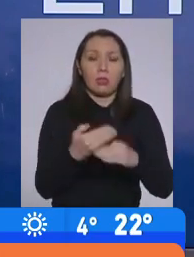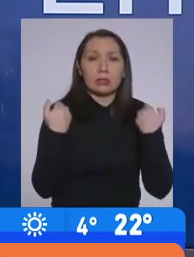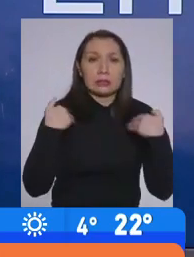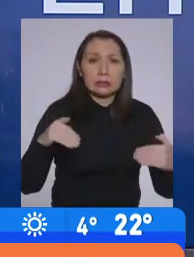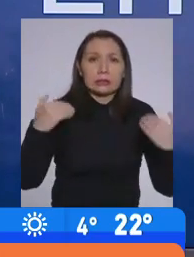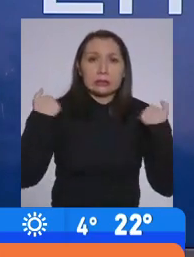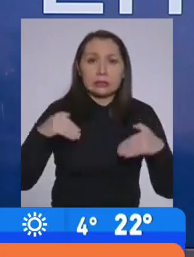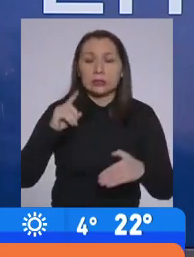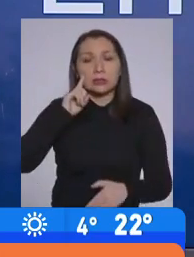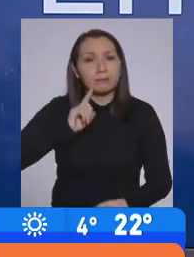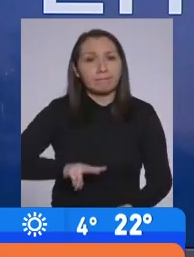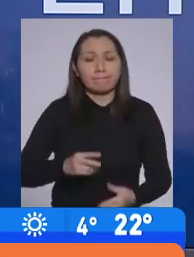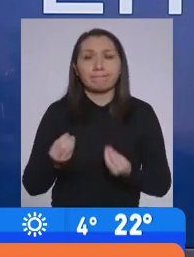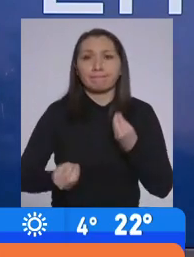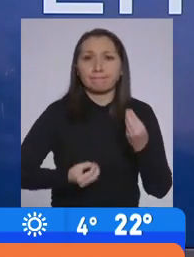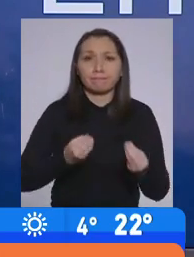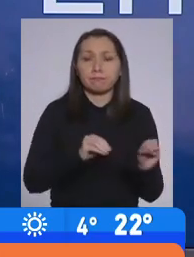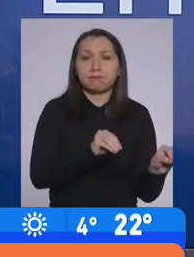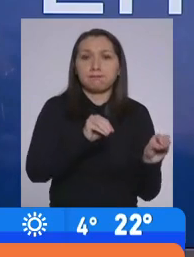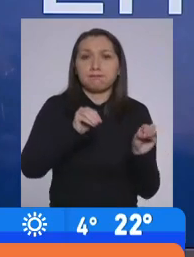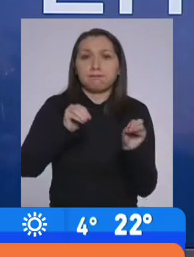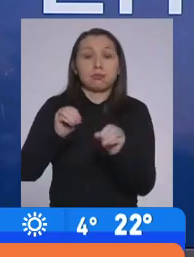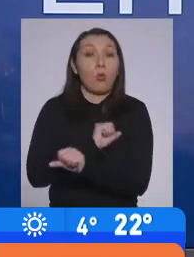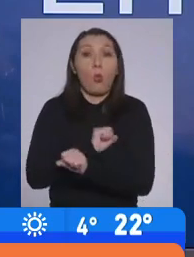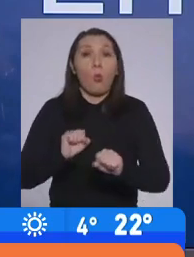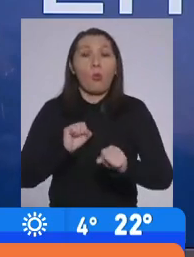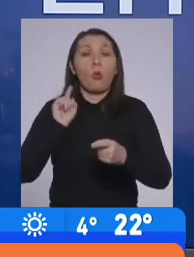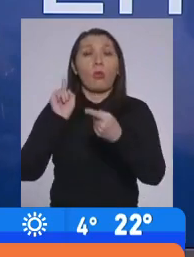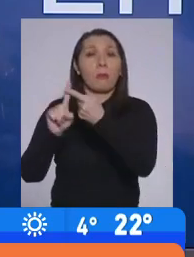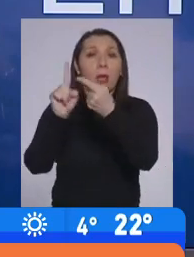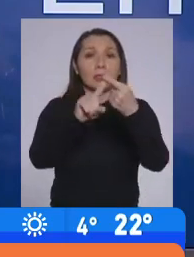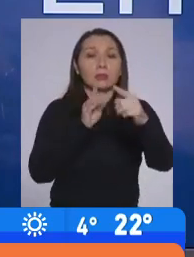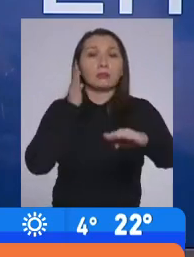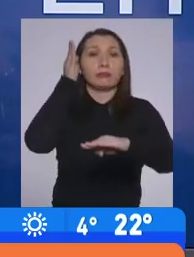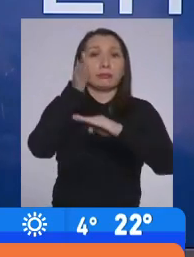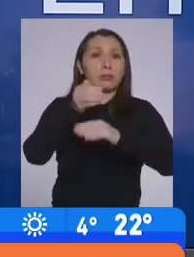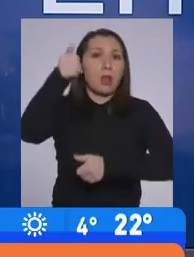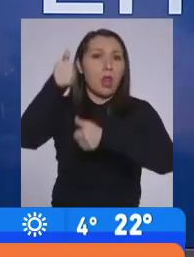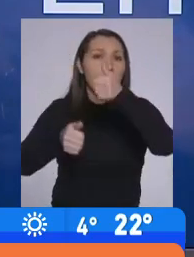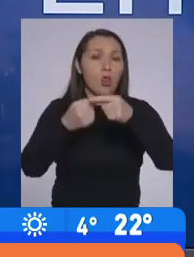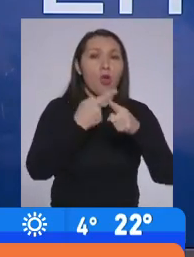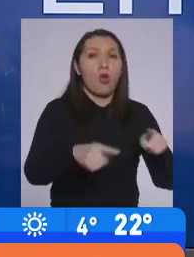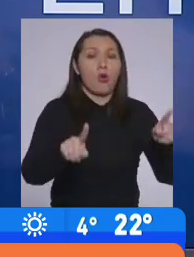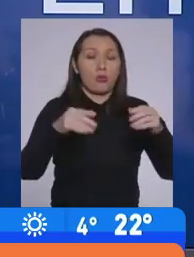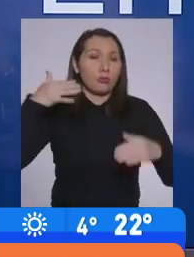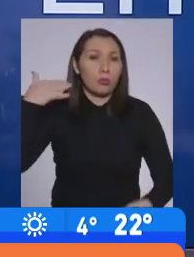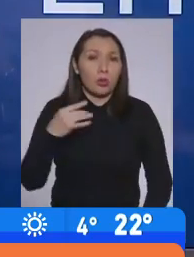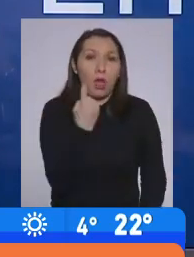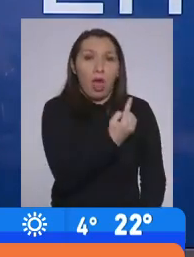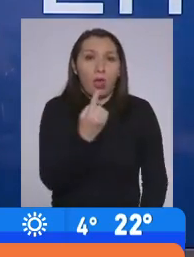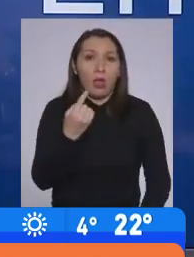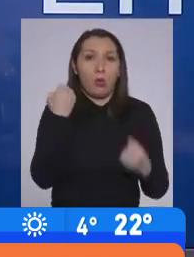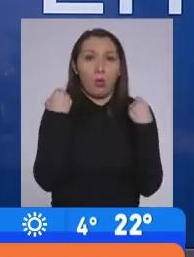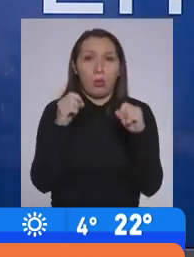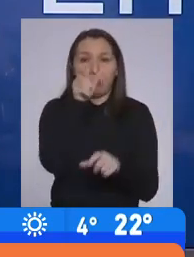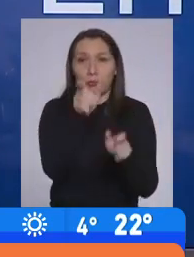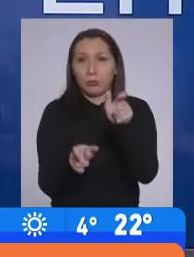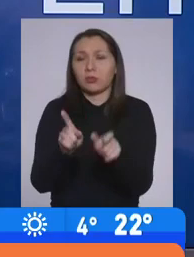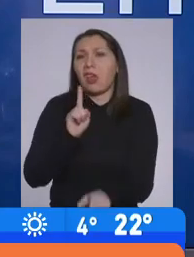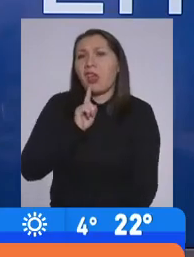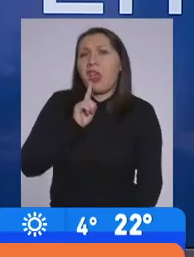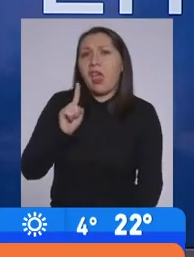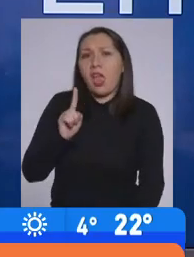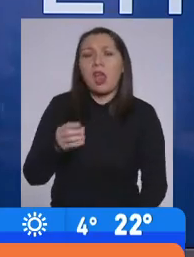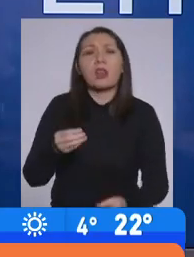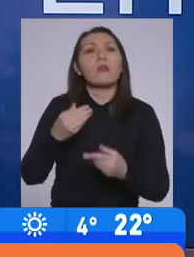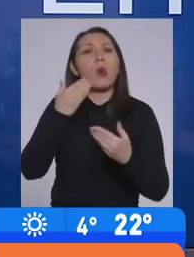entrenar y con esto de no poder participar en competencias fundamentales para cada uno de ellos quiénes